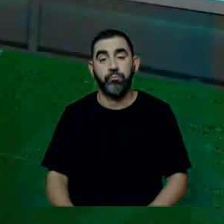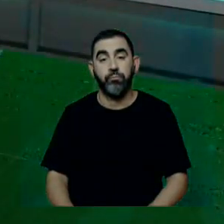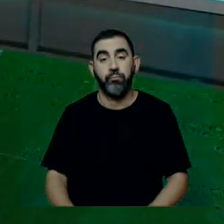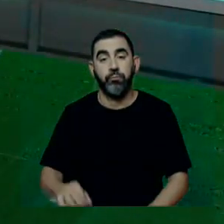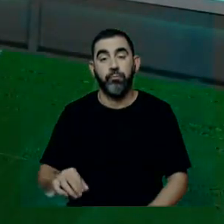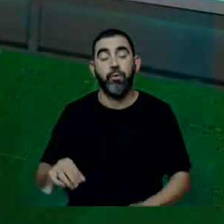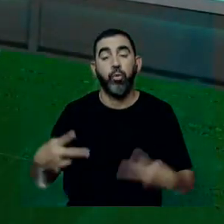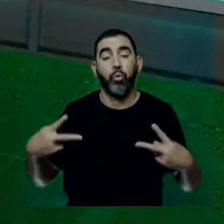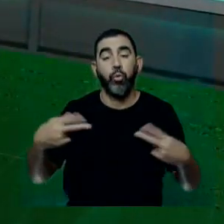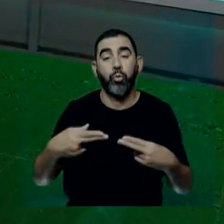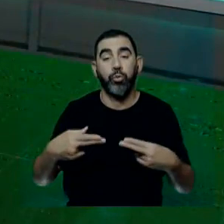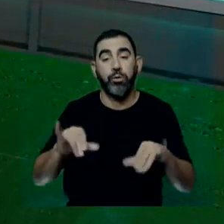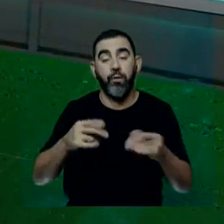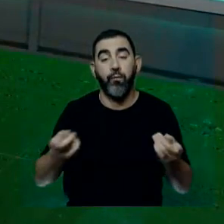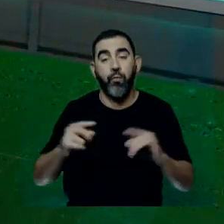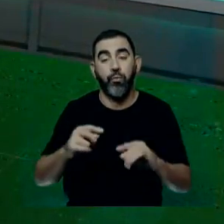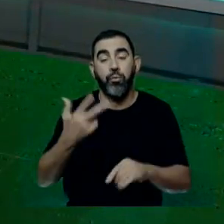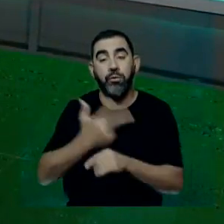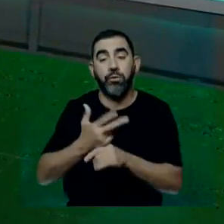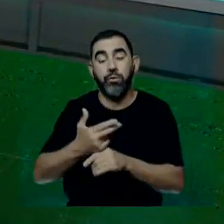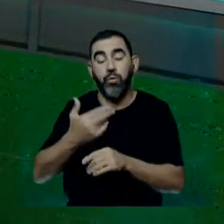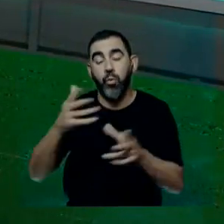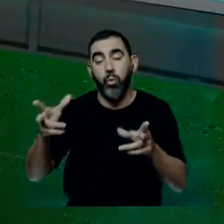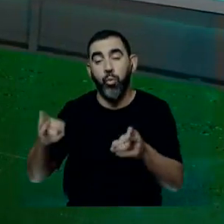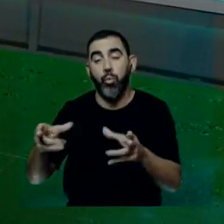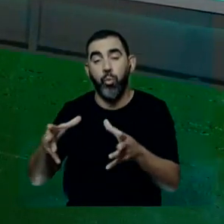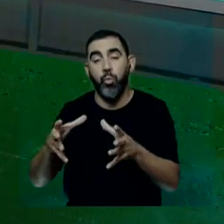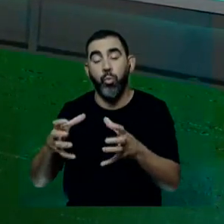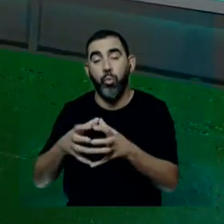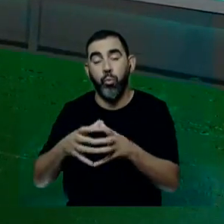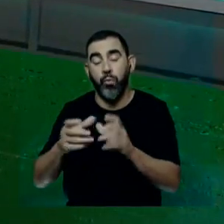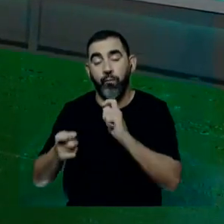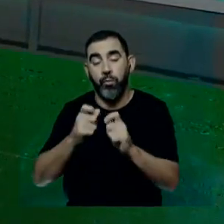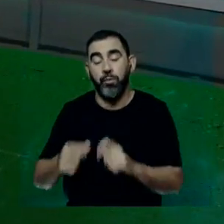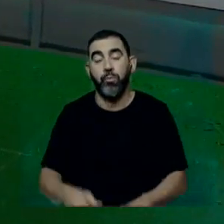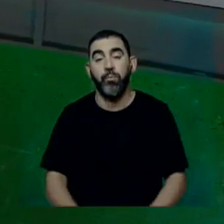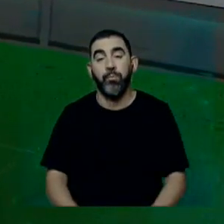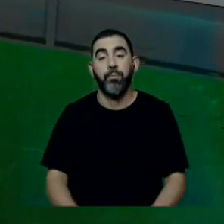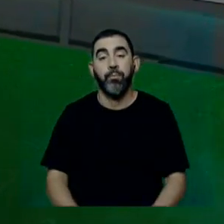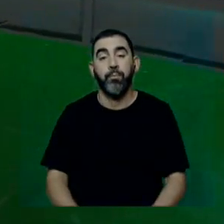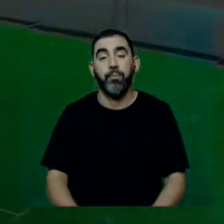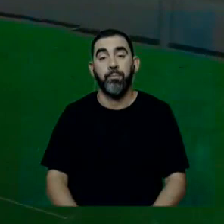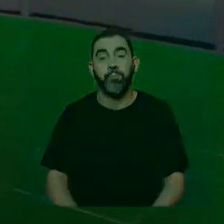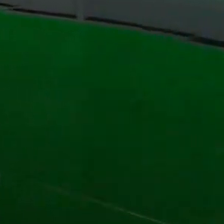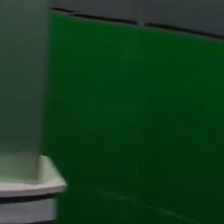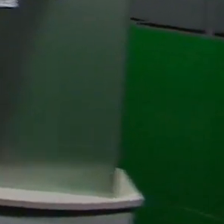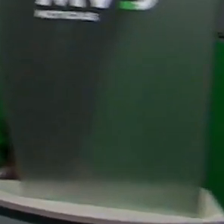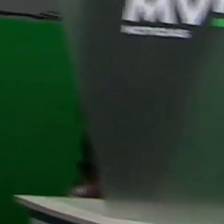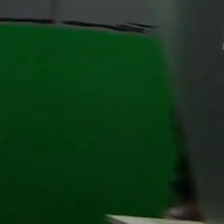3 motos. Vamos a hacer una pausa muy breve y ya venimos para el tramo final de la edición mediodía de MBD Noticias.